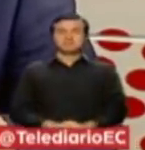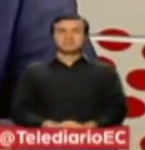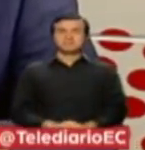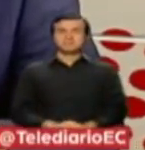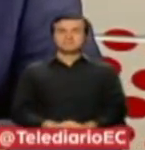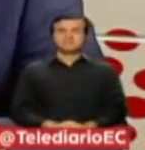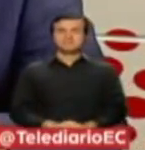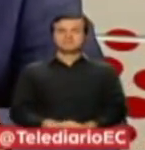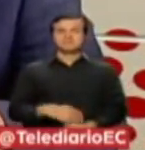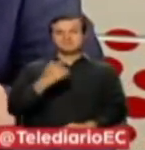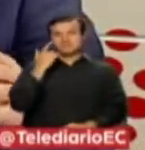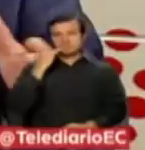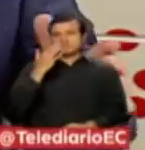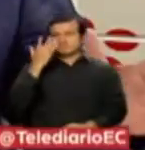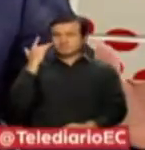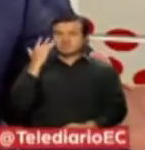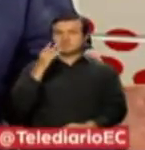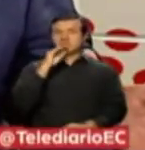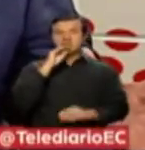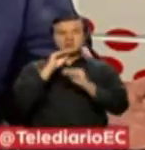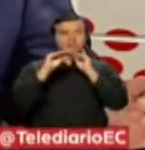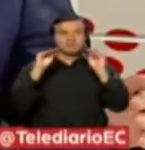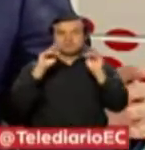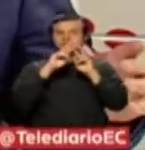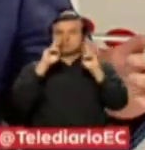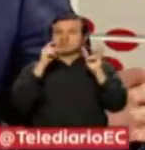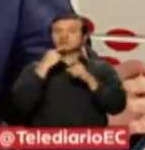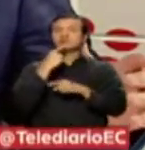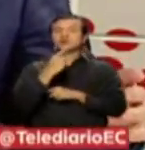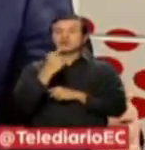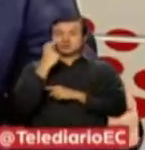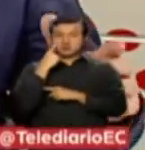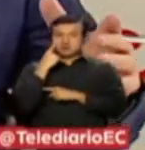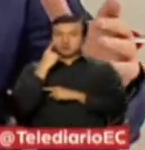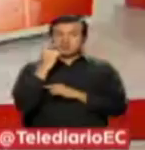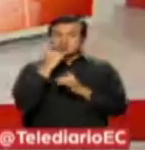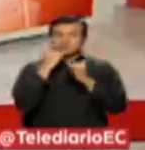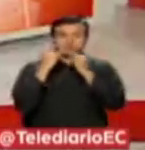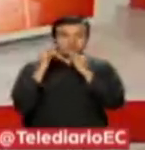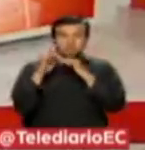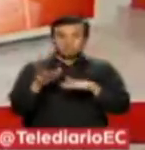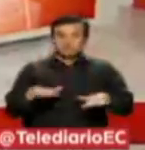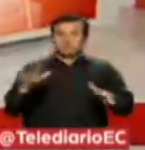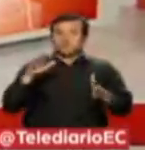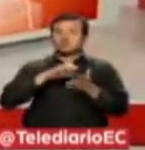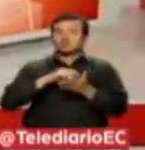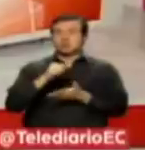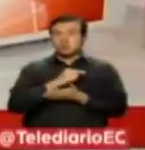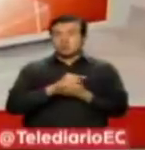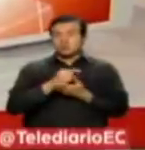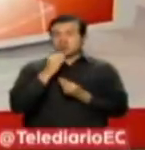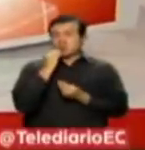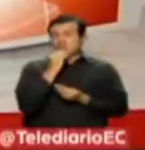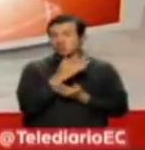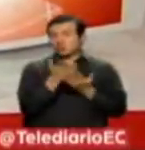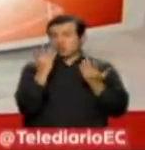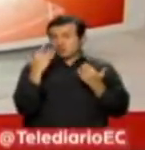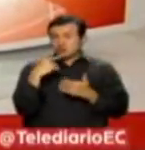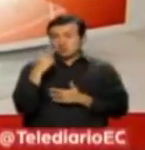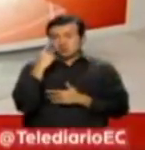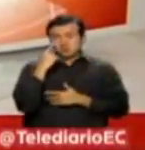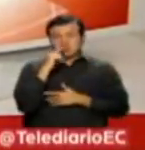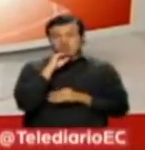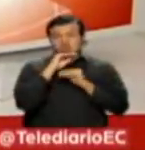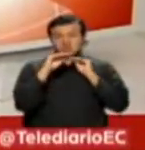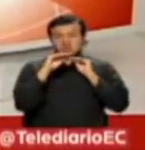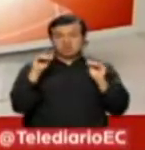Hace pocos días se reveló la existencia de una acería ilegal en la provincia del Guayas. Se mencionó la vinculación